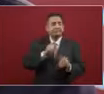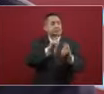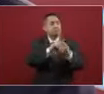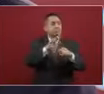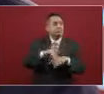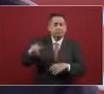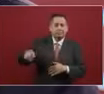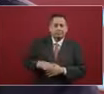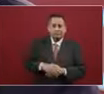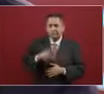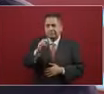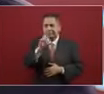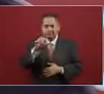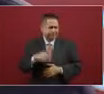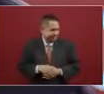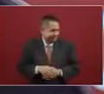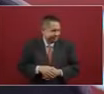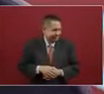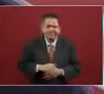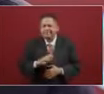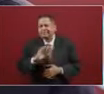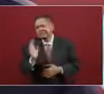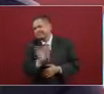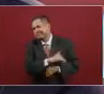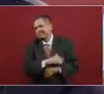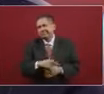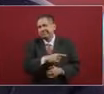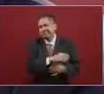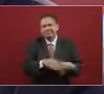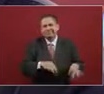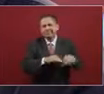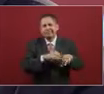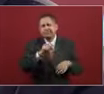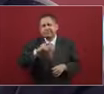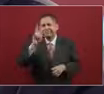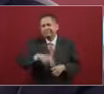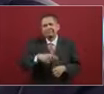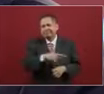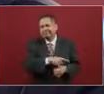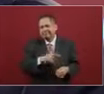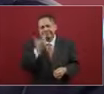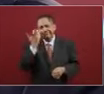la gente ni se entera, ni le importa.